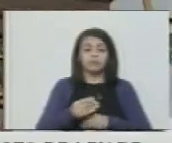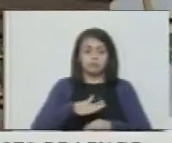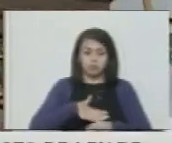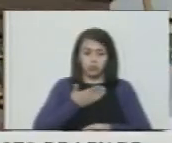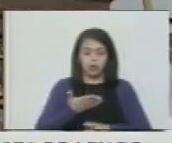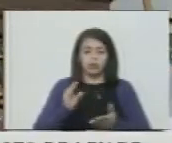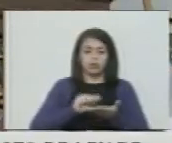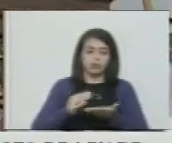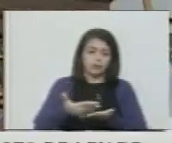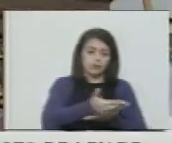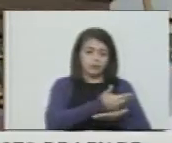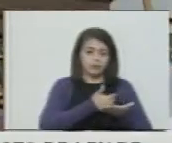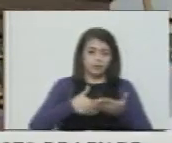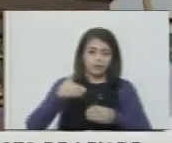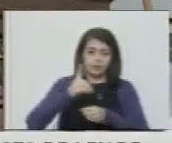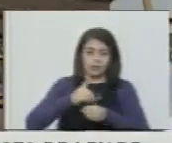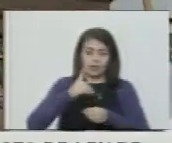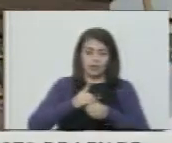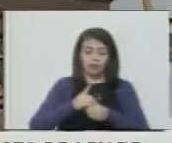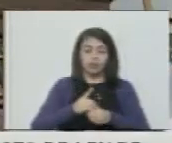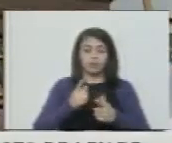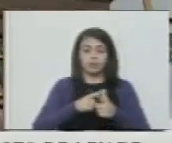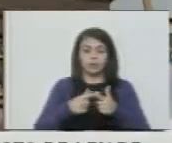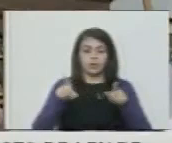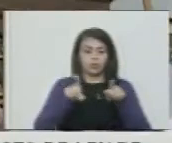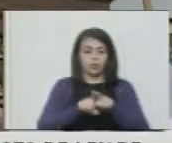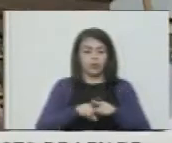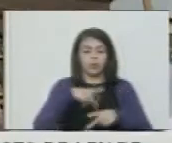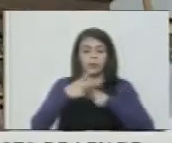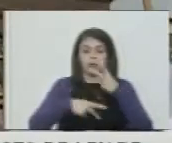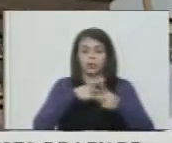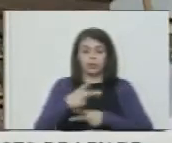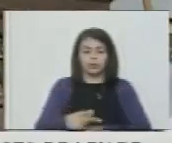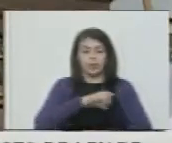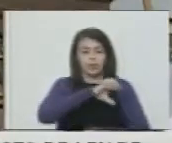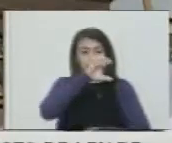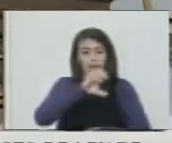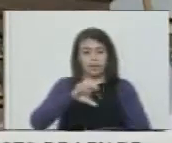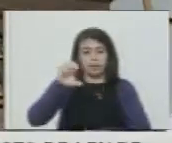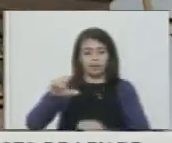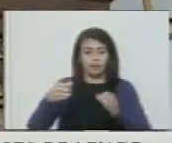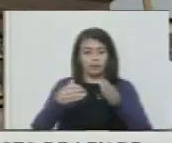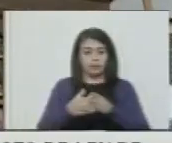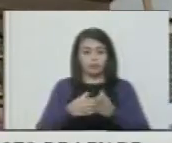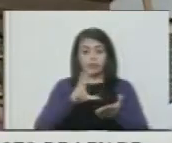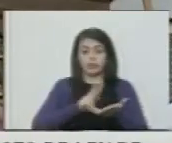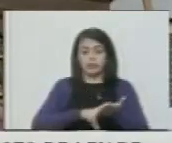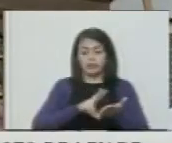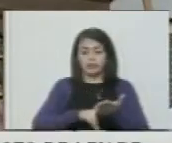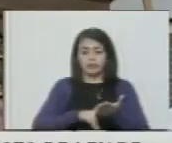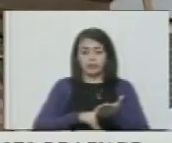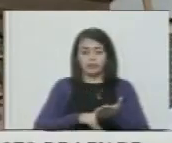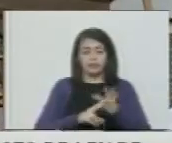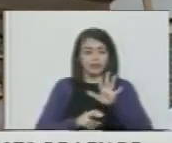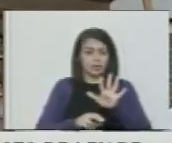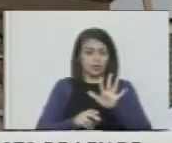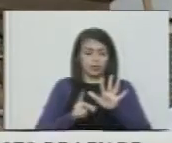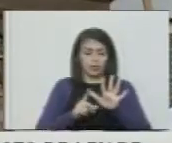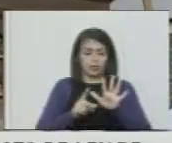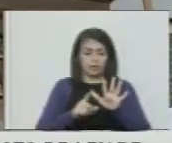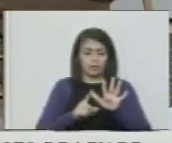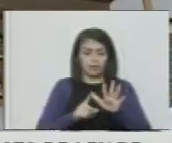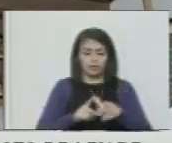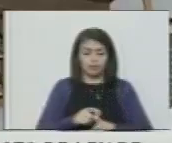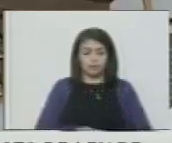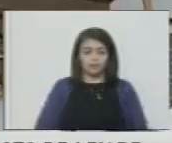hagan factible la recopilación y almacenamiento de datos, así como la producción de estadísticas del sector asegurador.